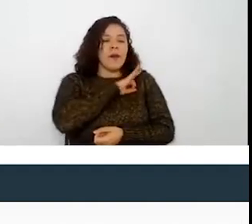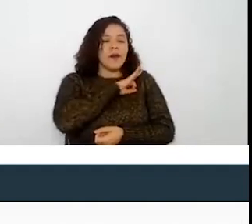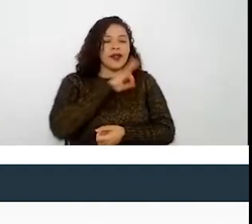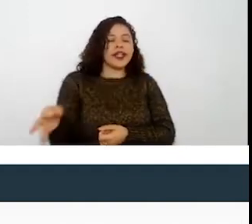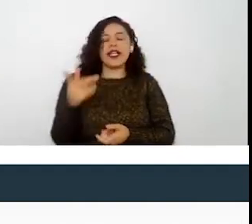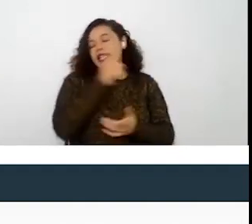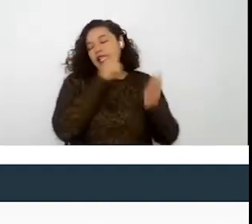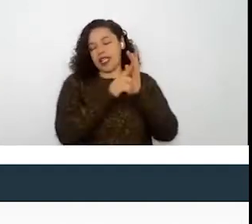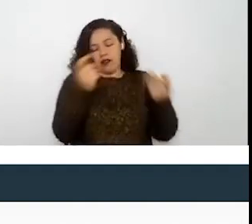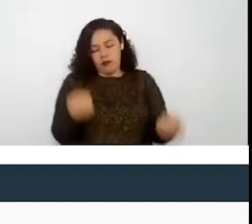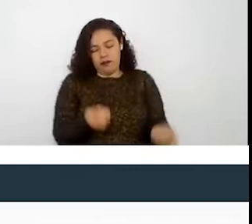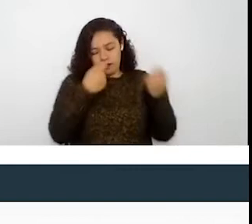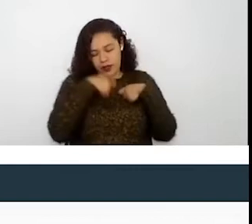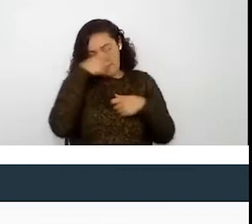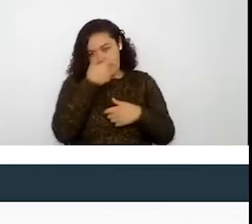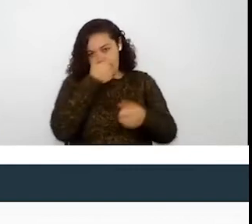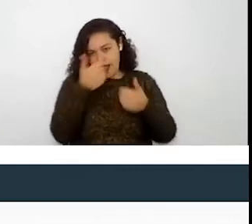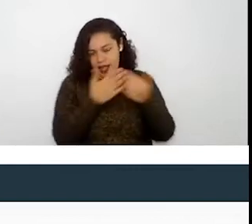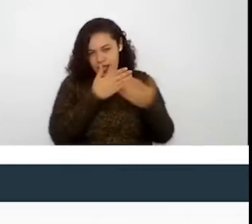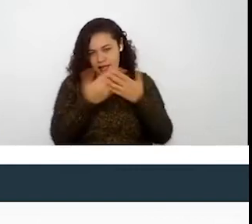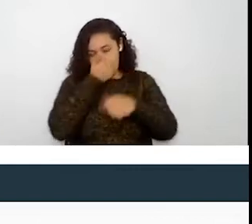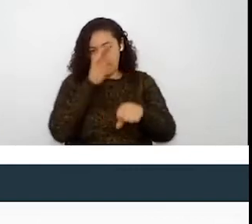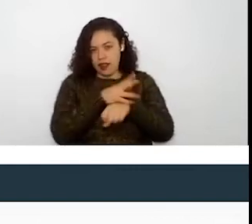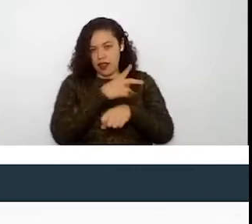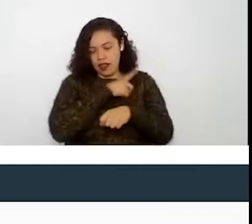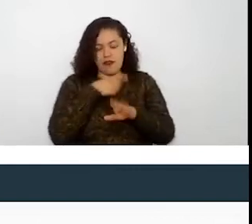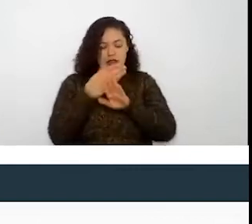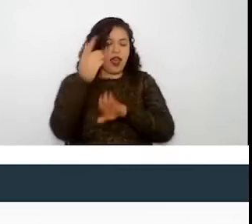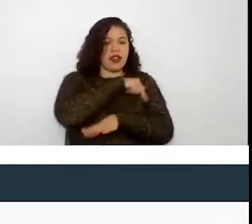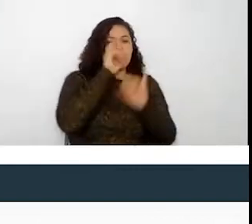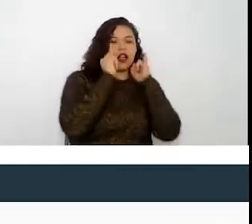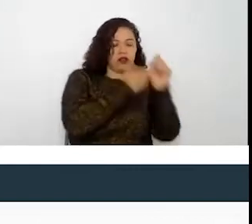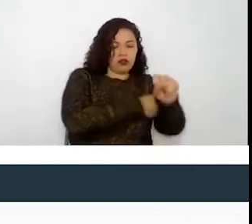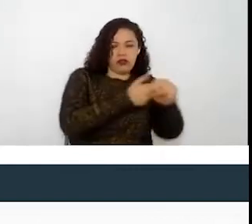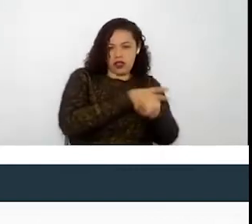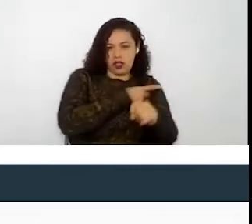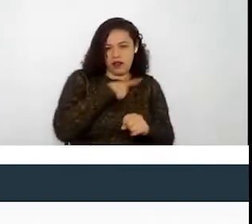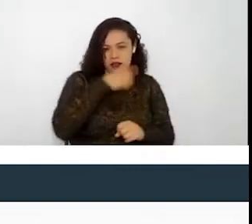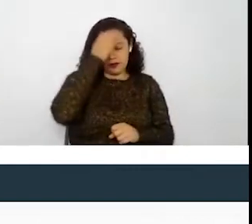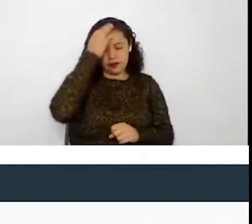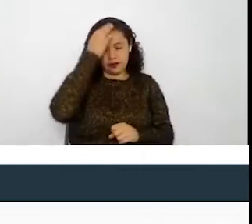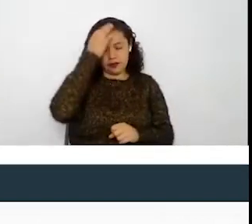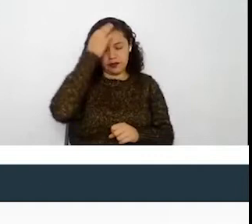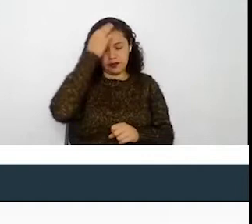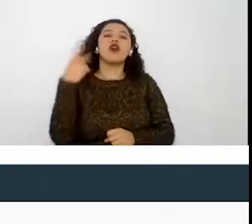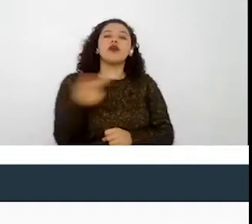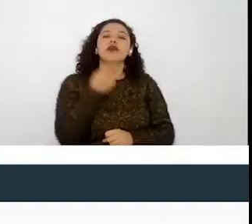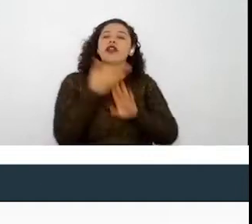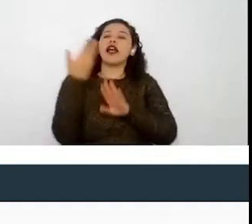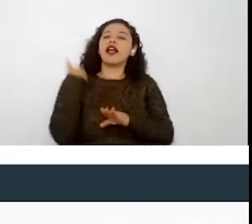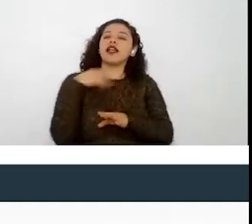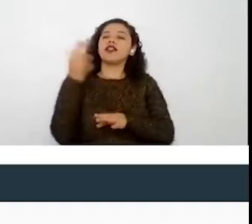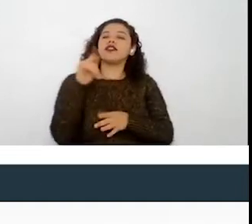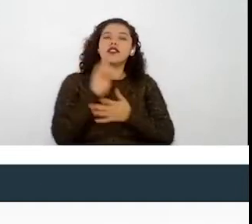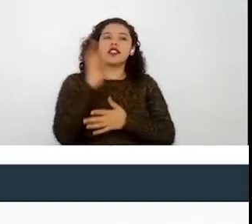administración que previamente debe de estar registrado aquí en la junta vea por ahí una pregunta anteriormente en el